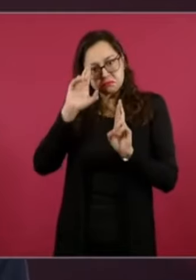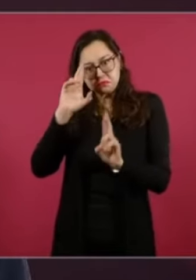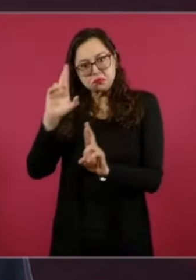supe de esa postura, la respaldé como la voy a respaldar siempre.